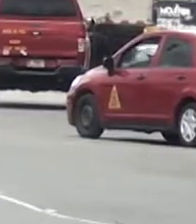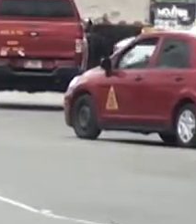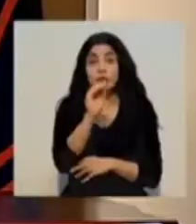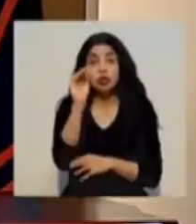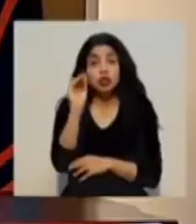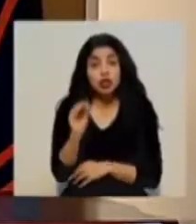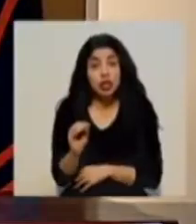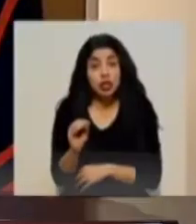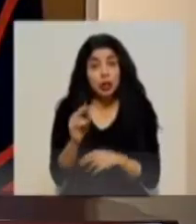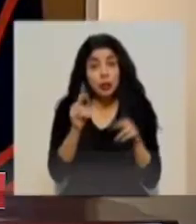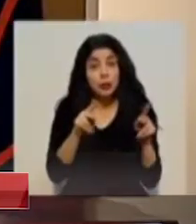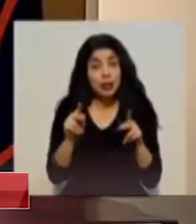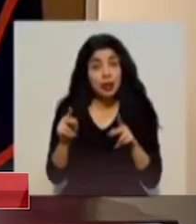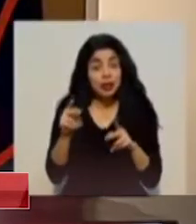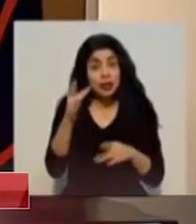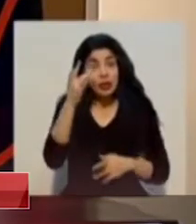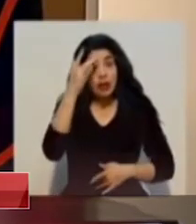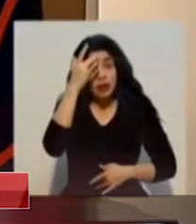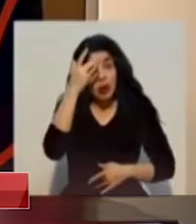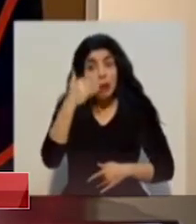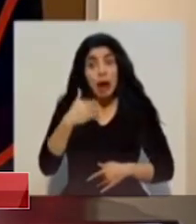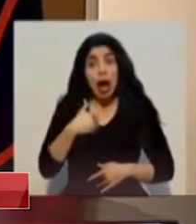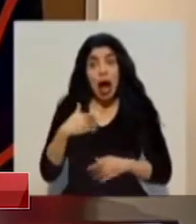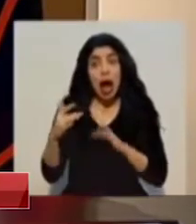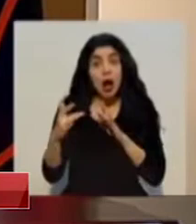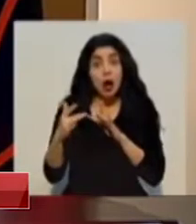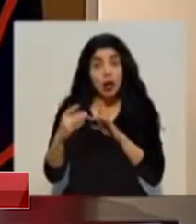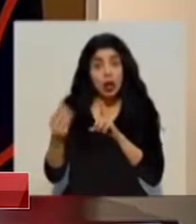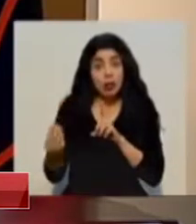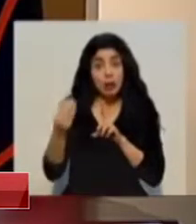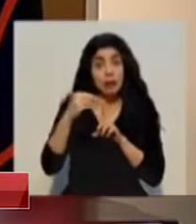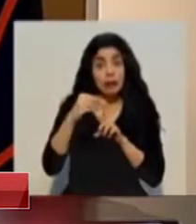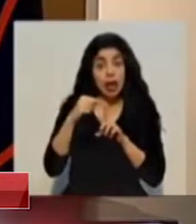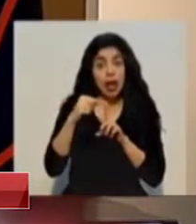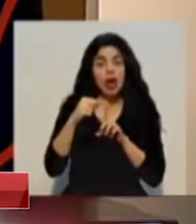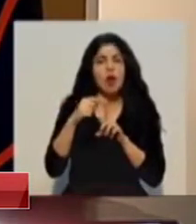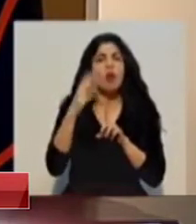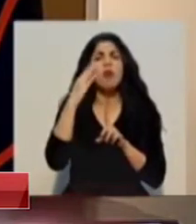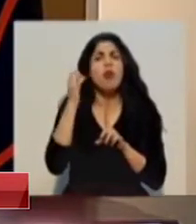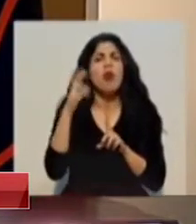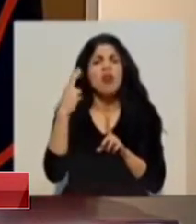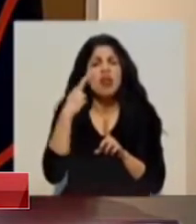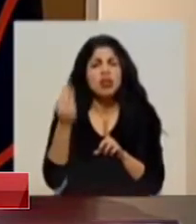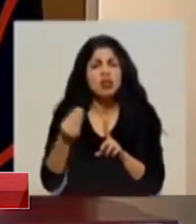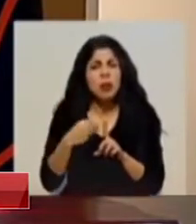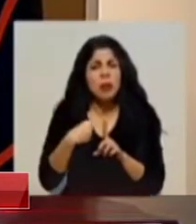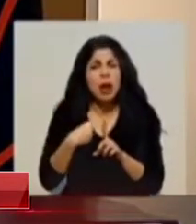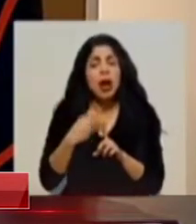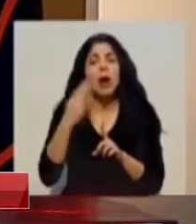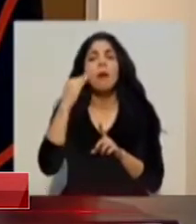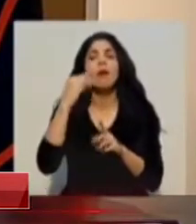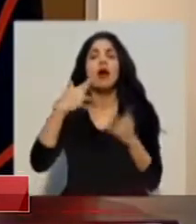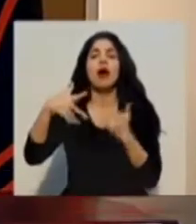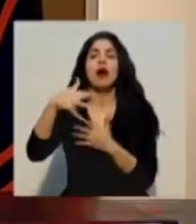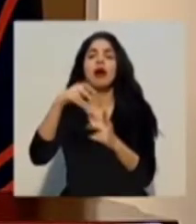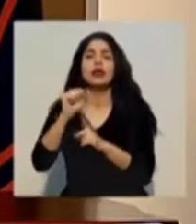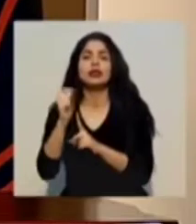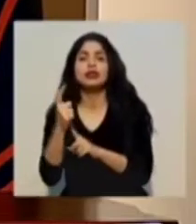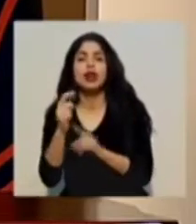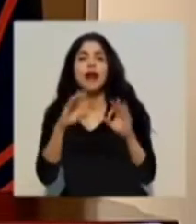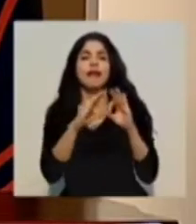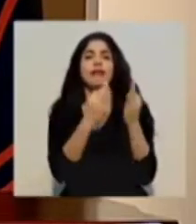casos con nexo identificado están relacionados con actividades sociales y familiares